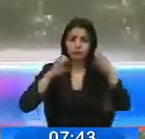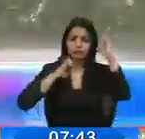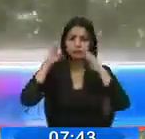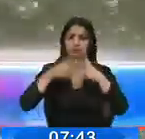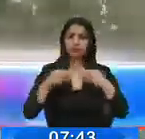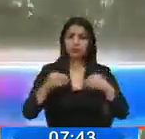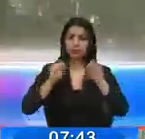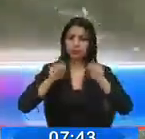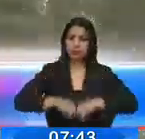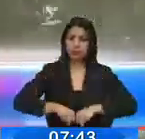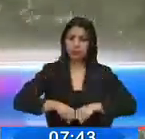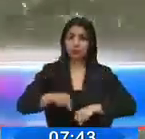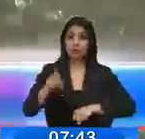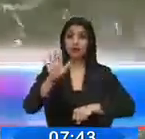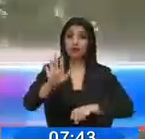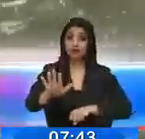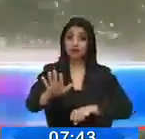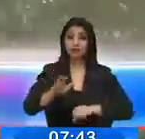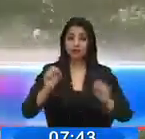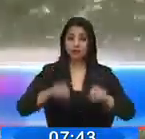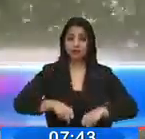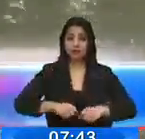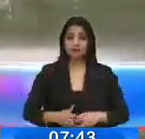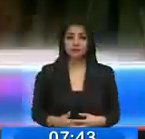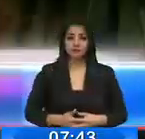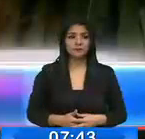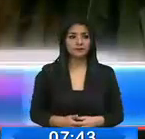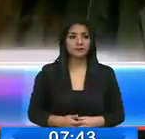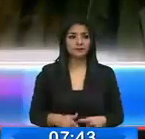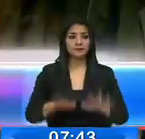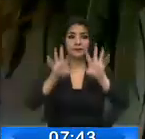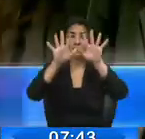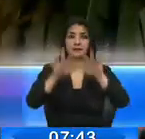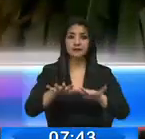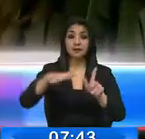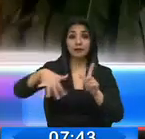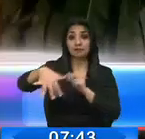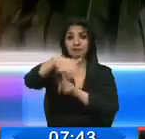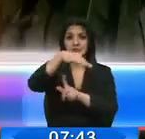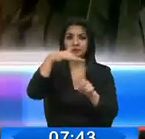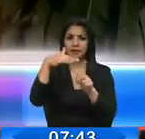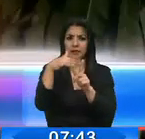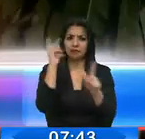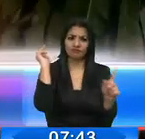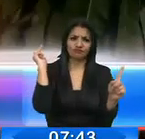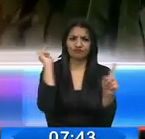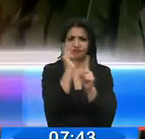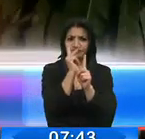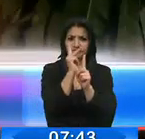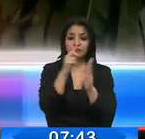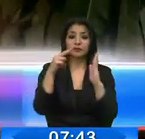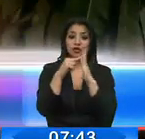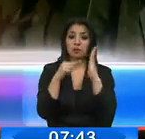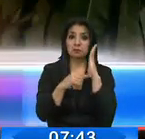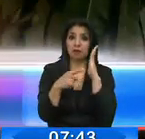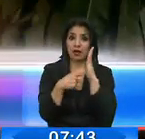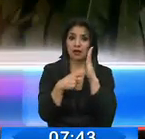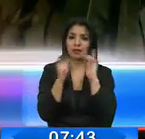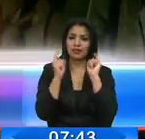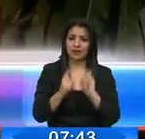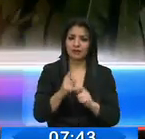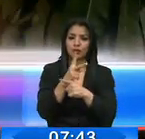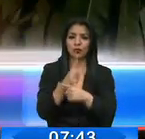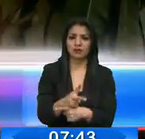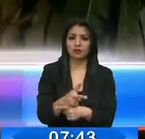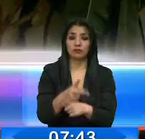alternativas adecuadas al sector y su vocación. En esos términos, la Secretaría de Ambiente, como punto focal de la ordenanza, tiene que velar para que